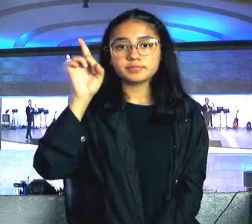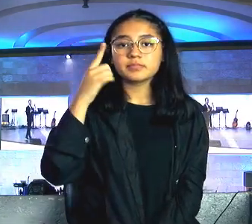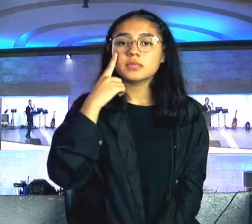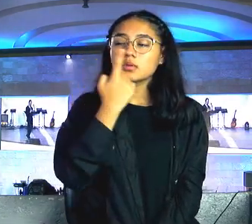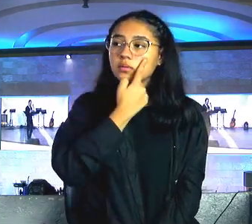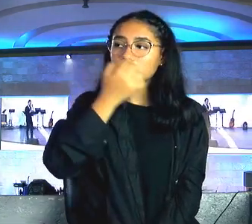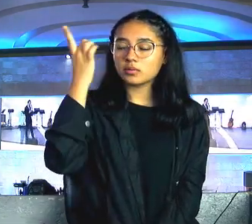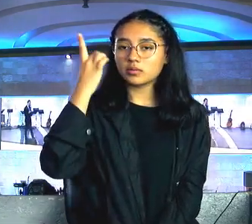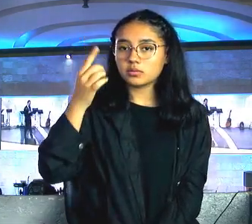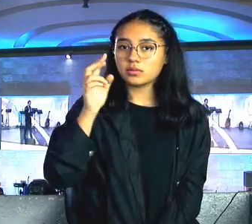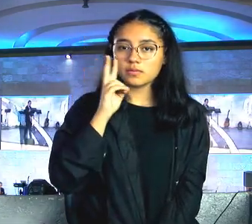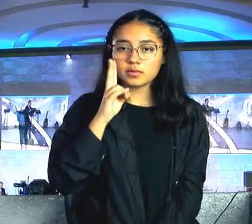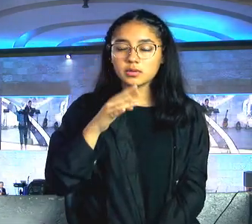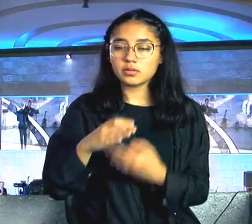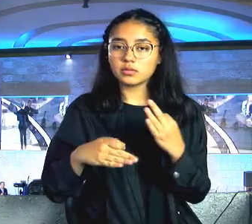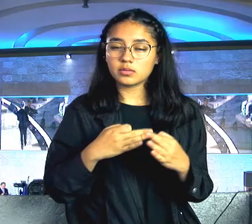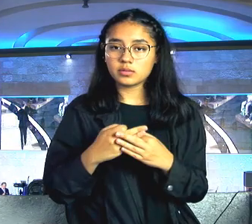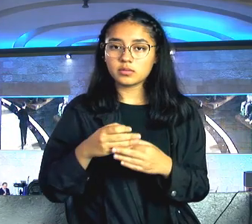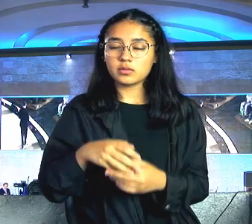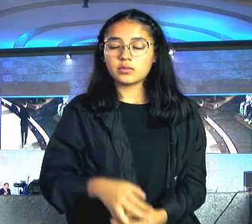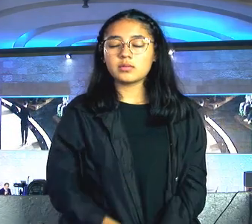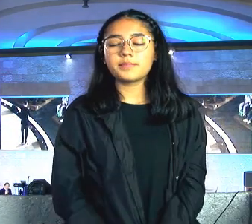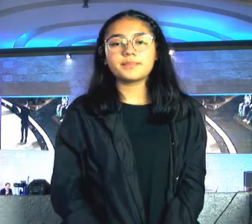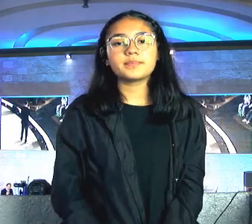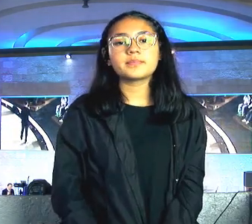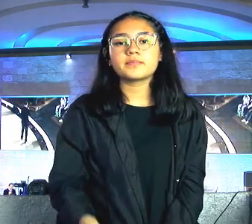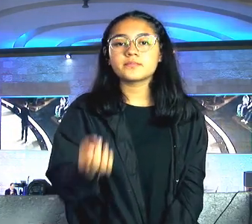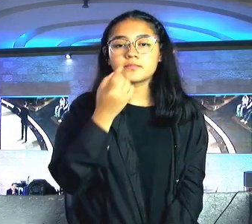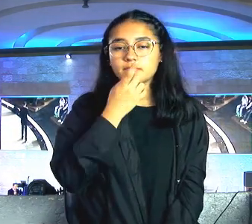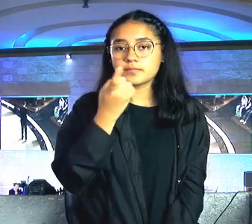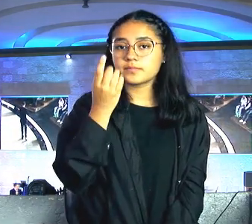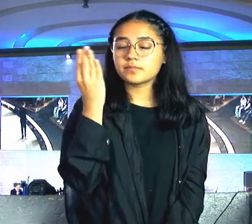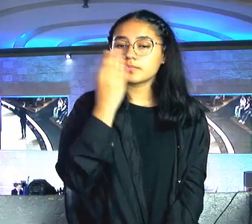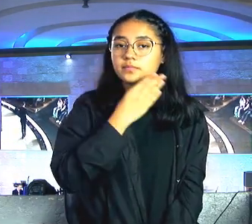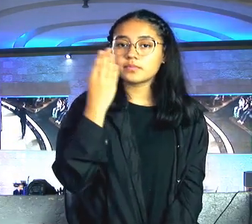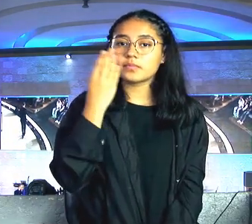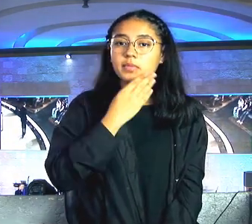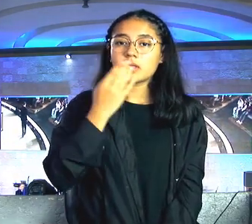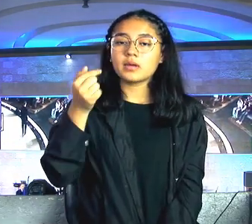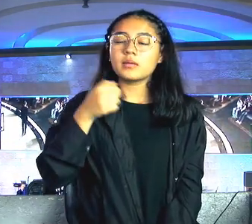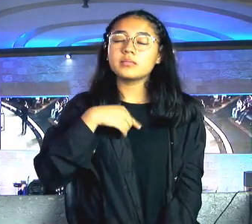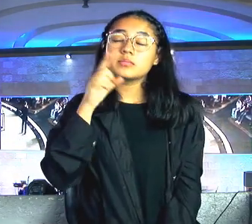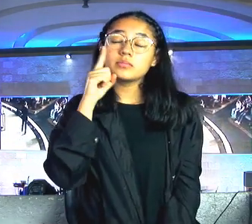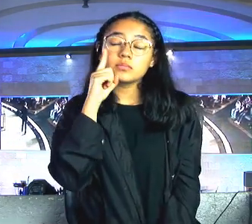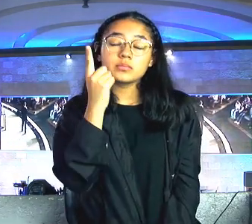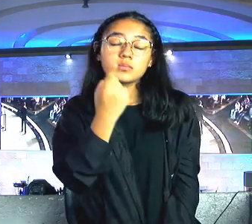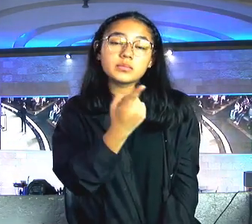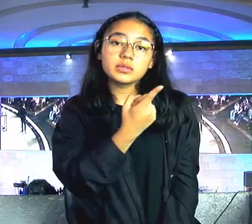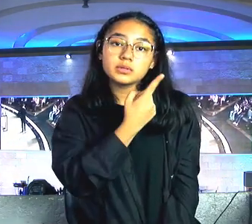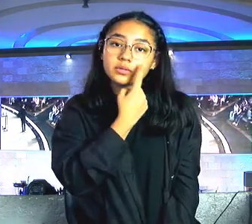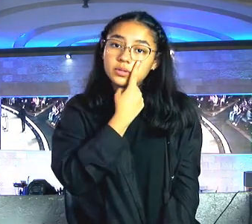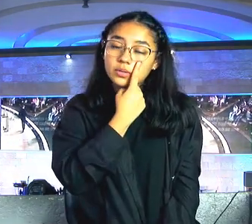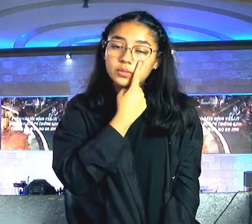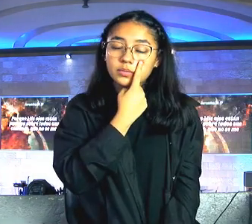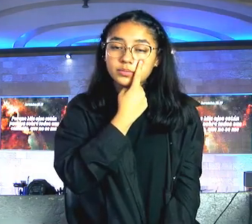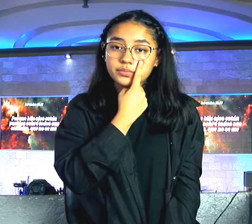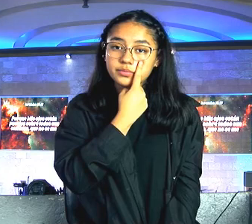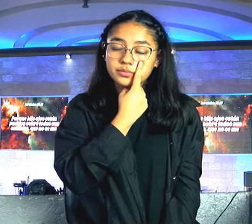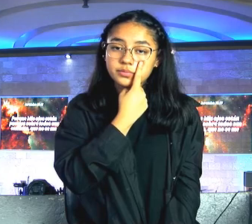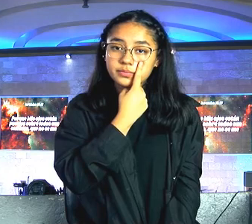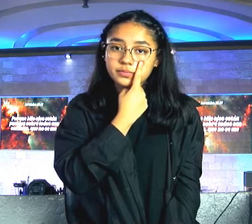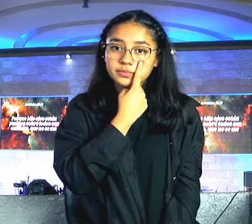los caminos. Jeremías 16, 17 dice: porque mis ojos, ahora está hablando Dios, mis